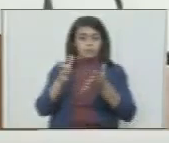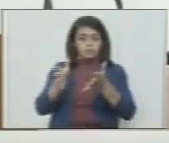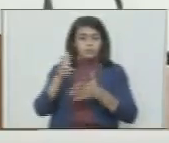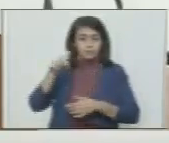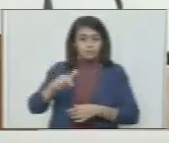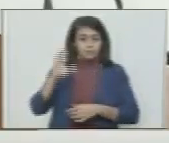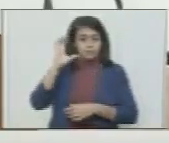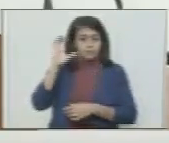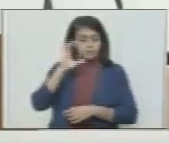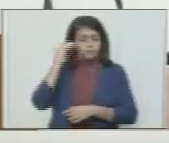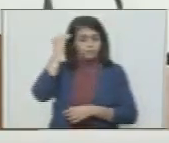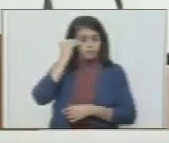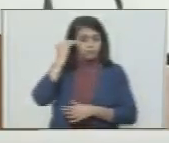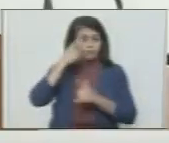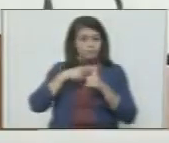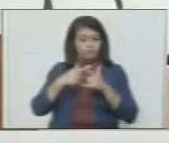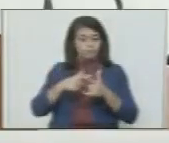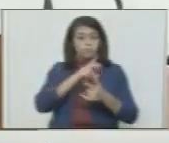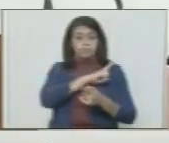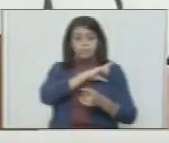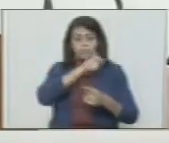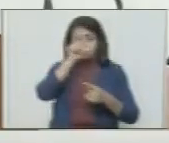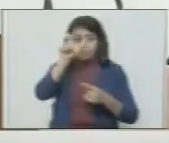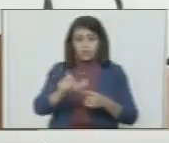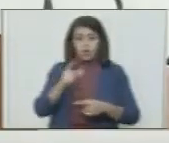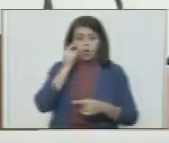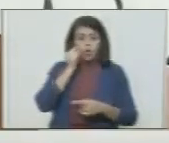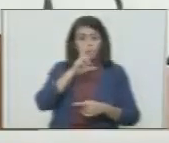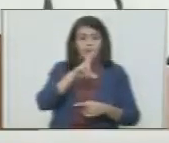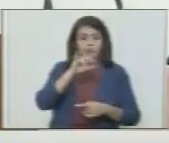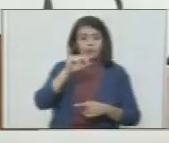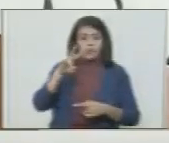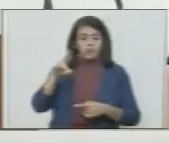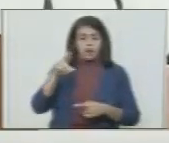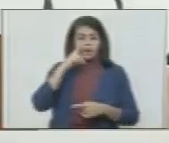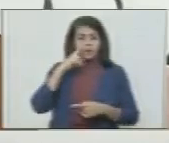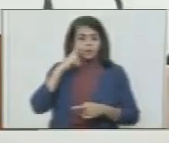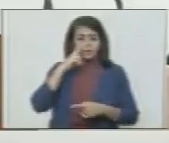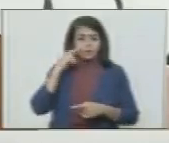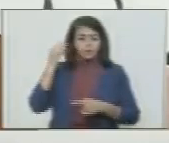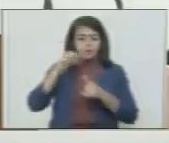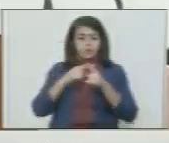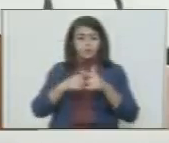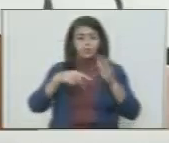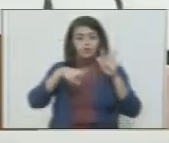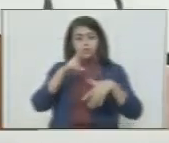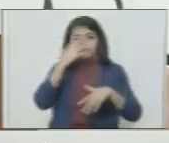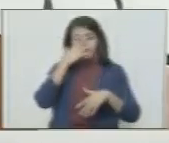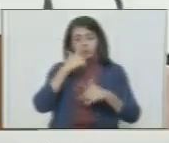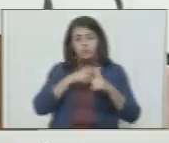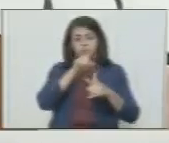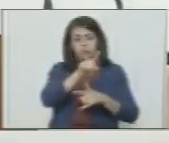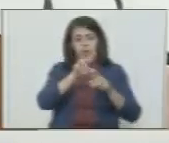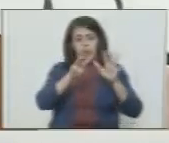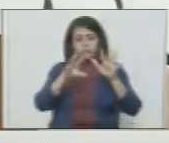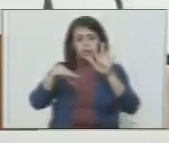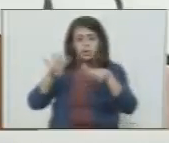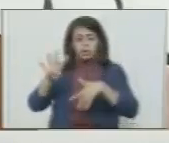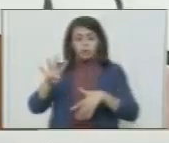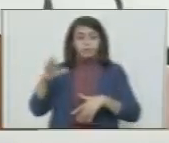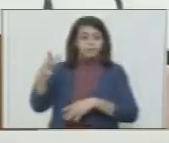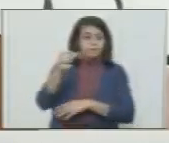llegada triunfal a Caracas. Considerando que el general José Félix Rivas comanda la batalla de la victoria el 12 de febrero